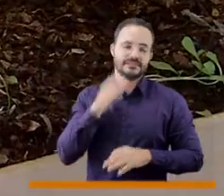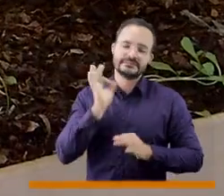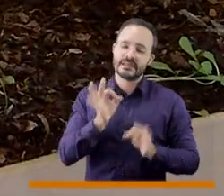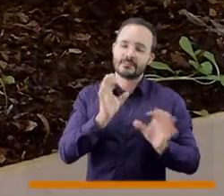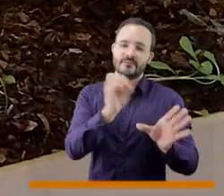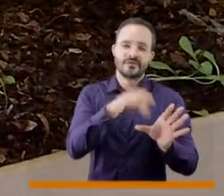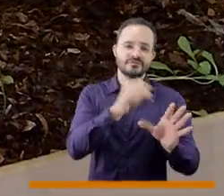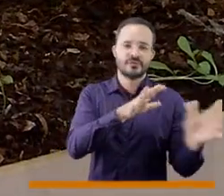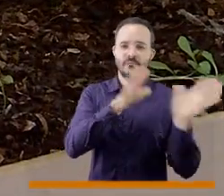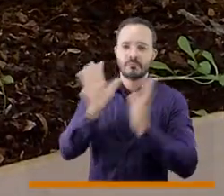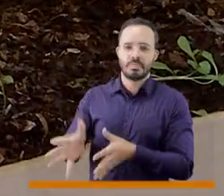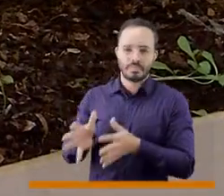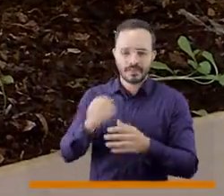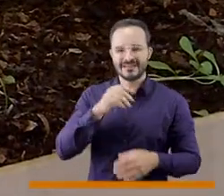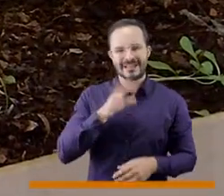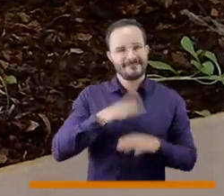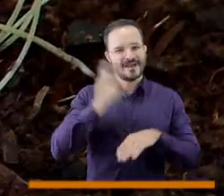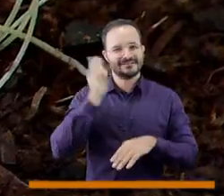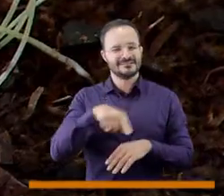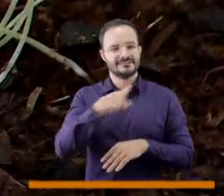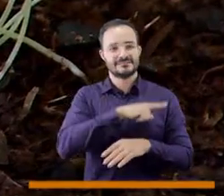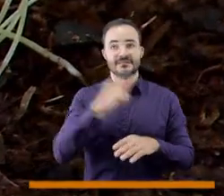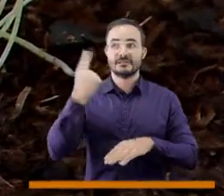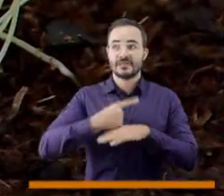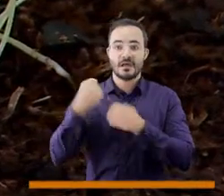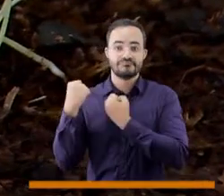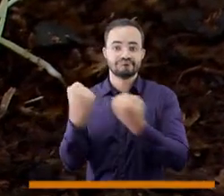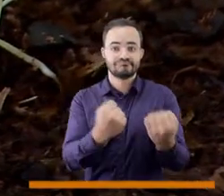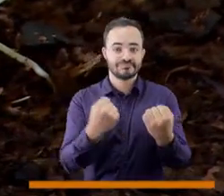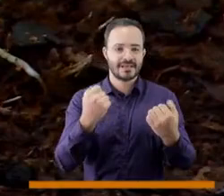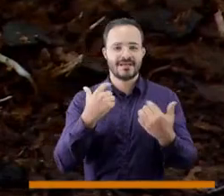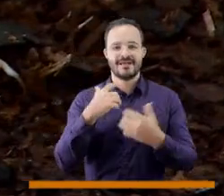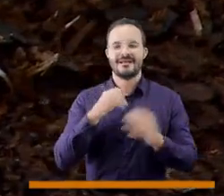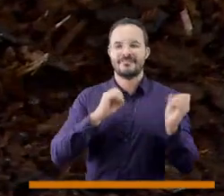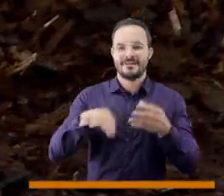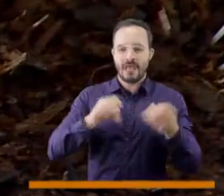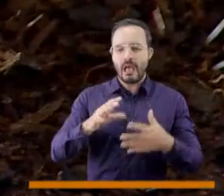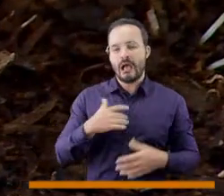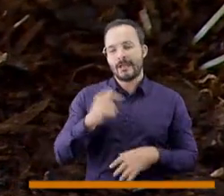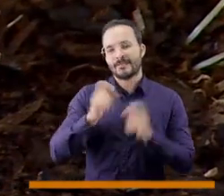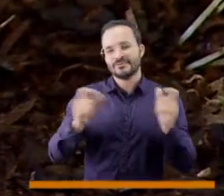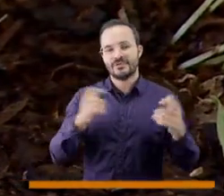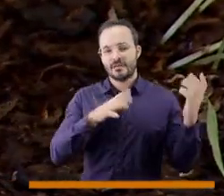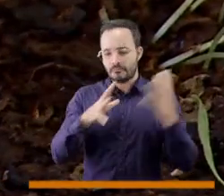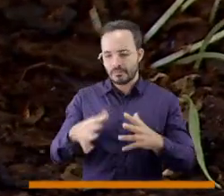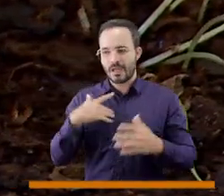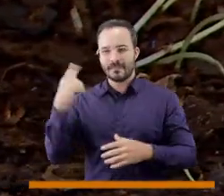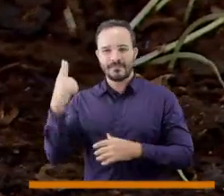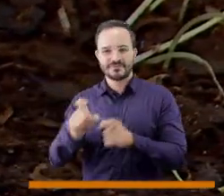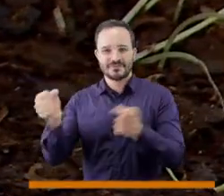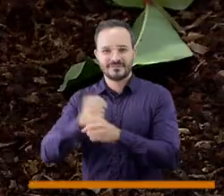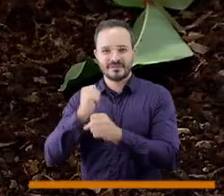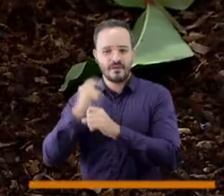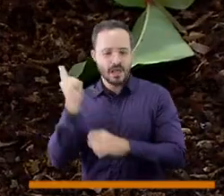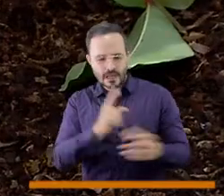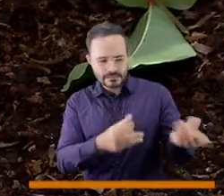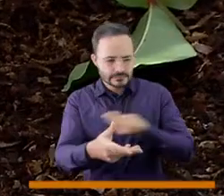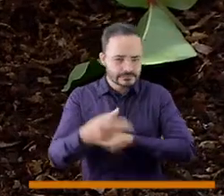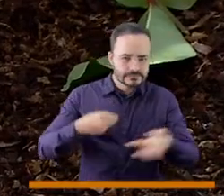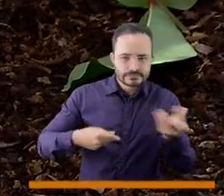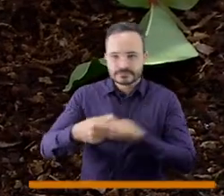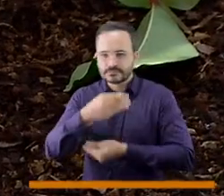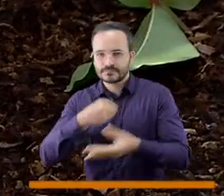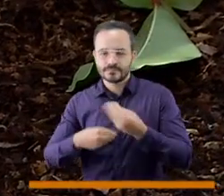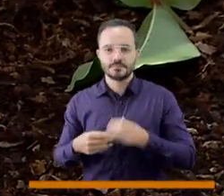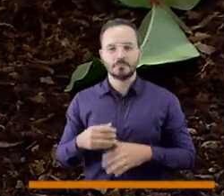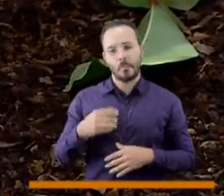ser los sitios de acopio, donde cuando llega a los días de recolección de basura, los recicladores vienen acá, ponen sus dispensas. Hoy igual